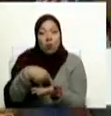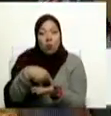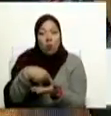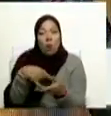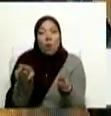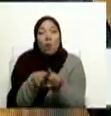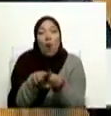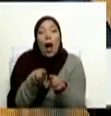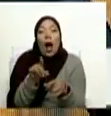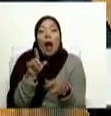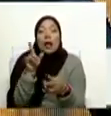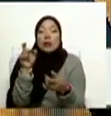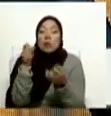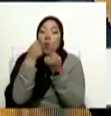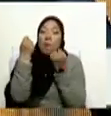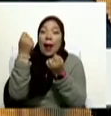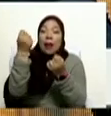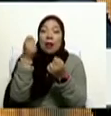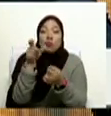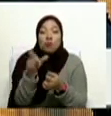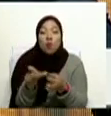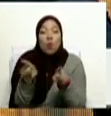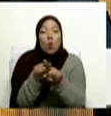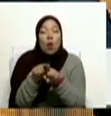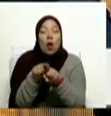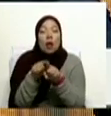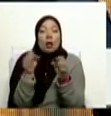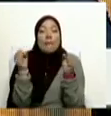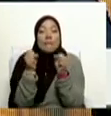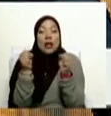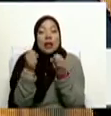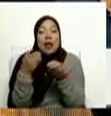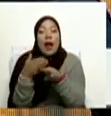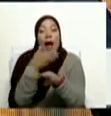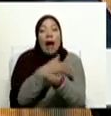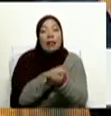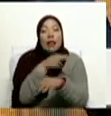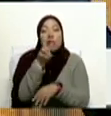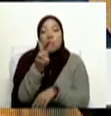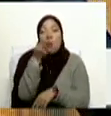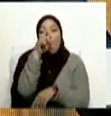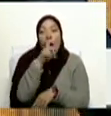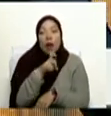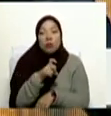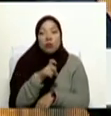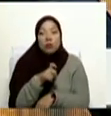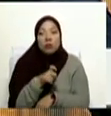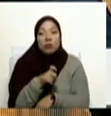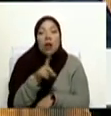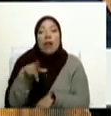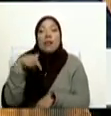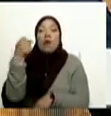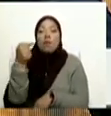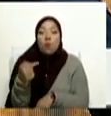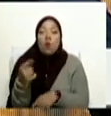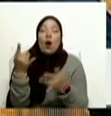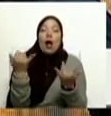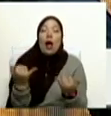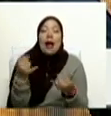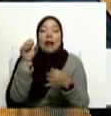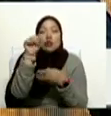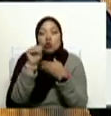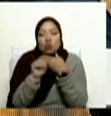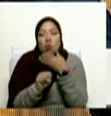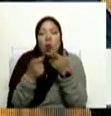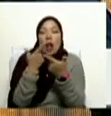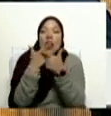mismos combatientes que estuvieron en el paso de los Andes dos años anterior y son los mismos combatientes que después bajan al sur y